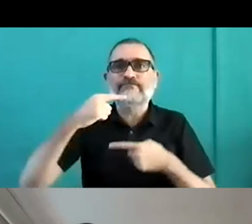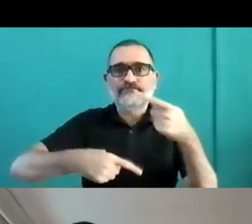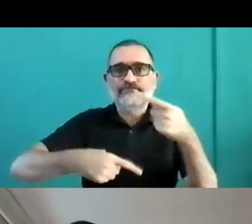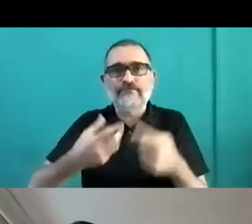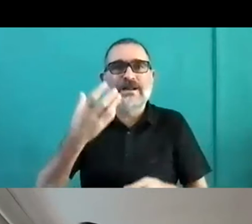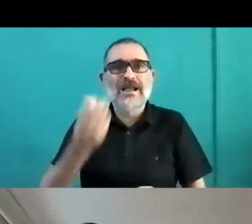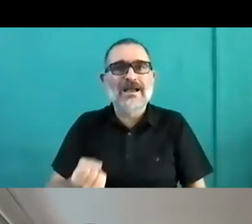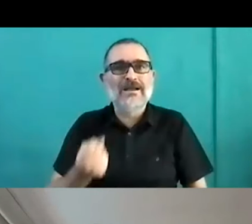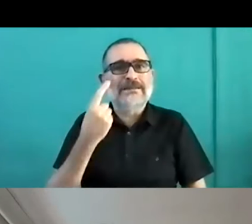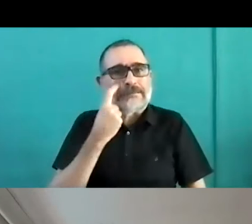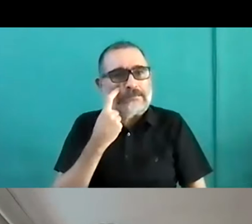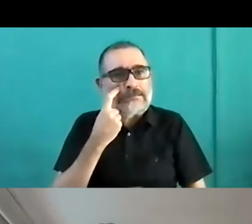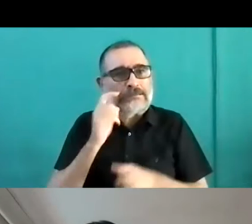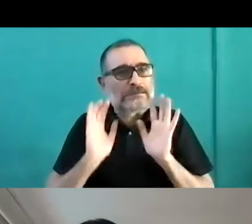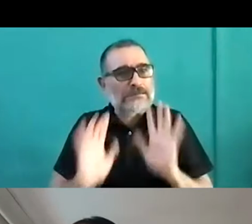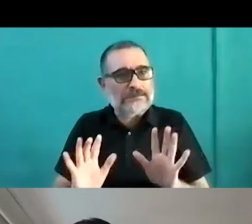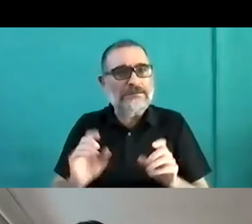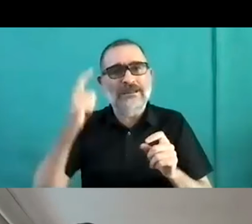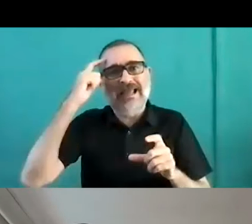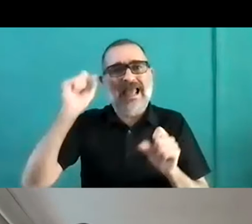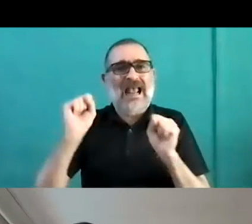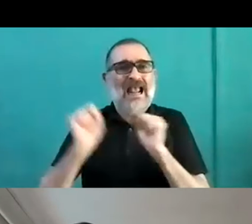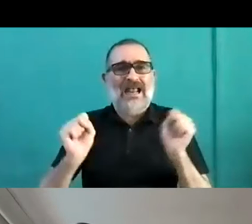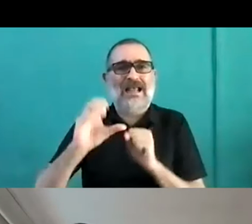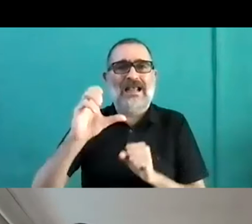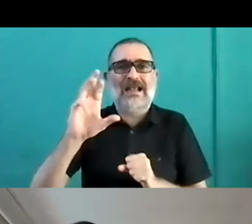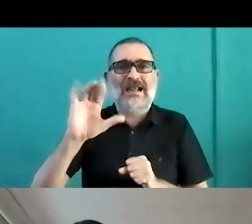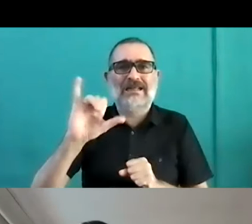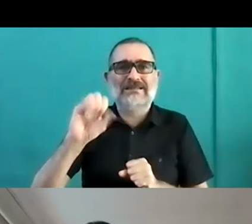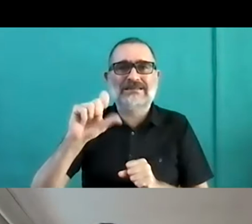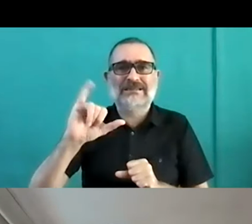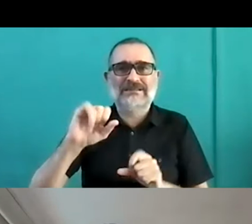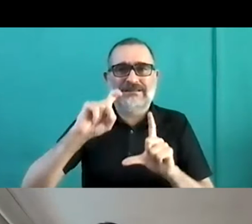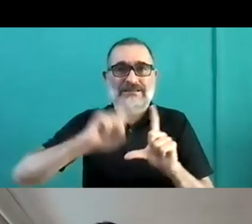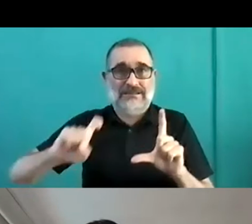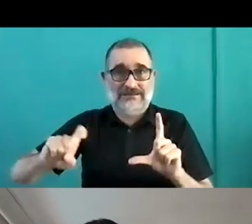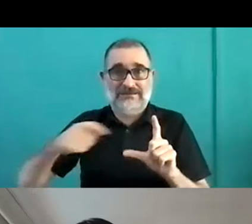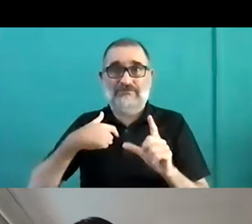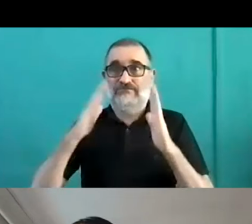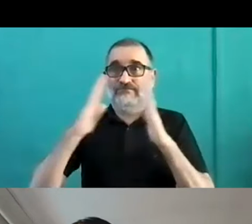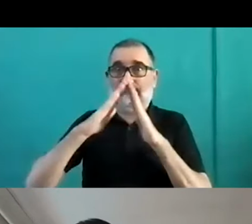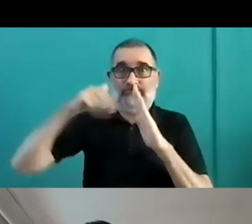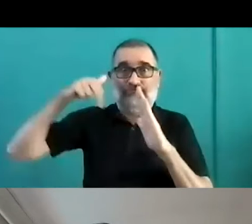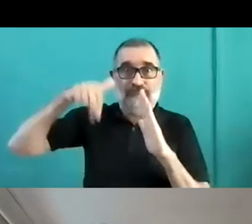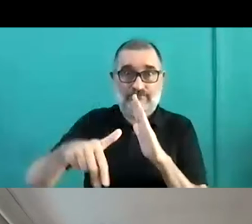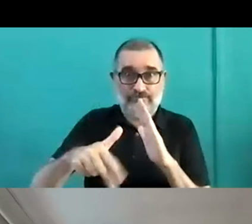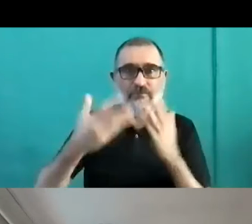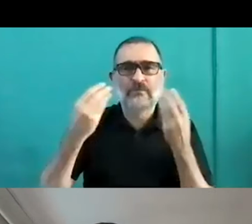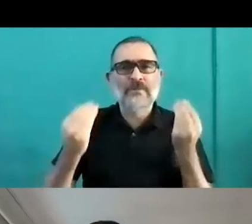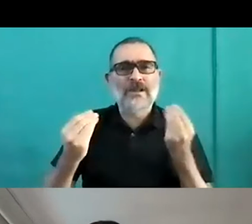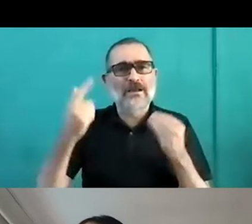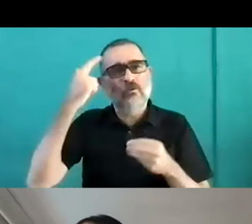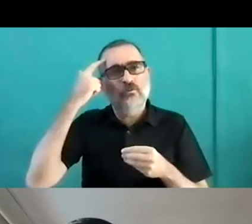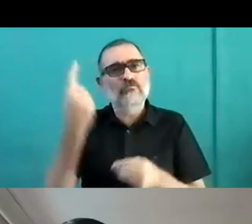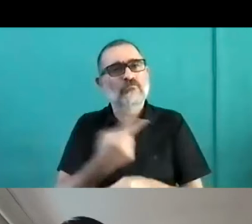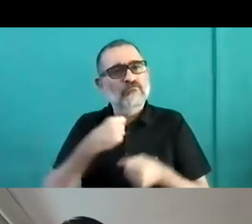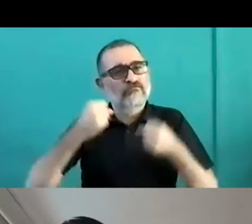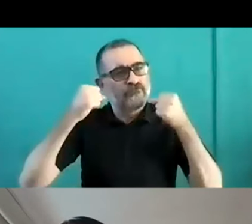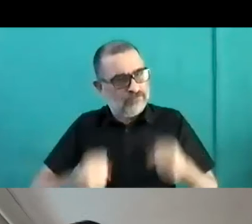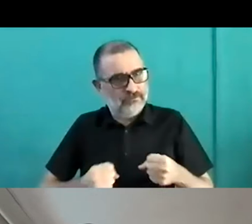meterme también debe cuidarme a alguien. La verdad es que no acostumbro a meterme mucho en la piscina, pero las veces que lo